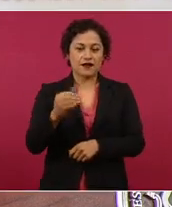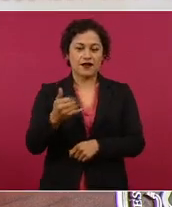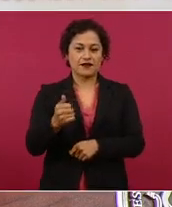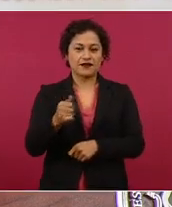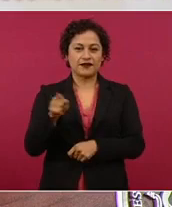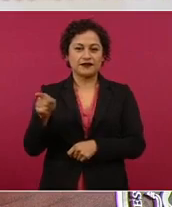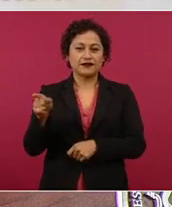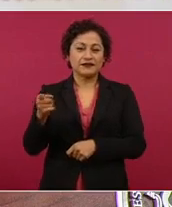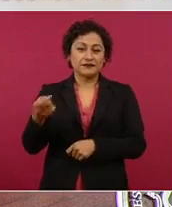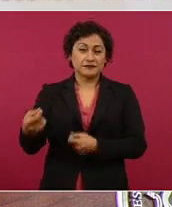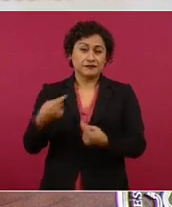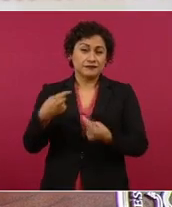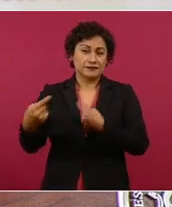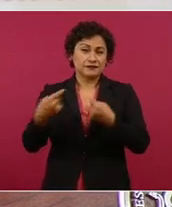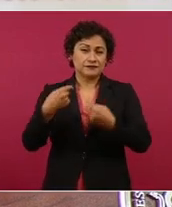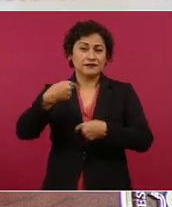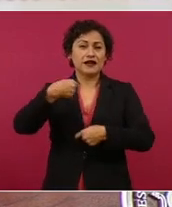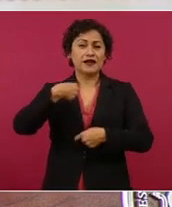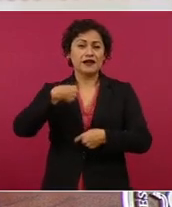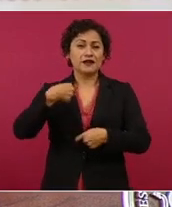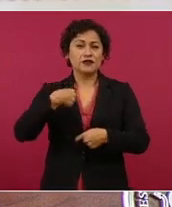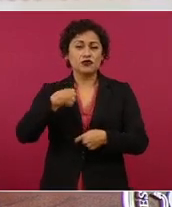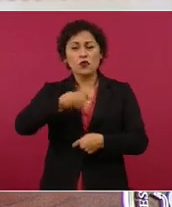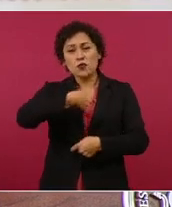tengo no sé cuántas enfermedades,